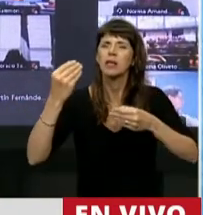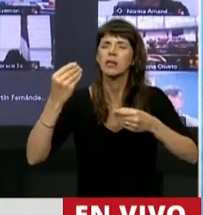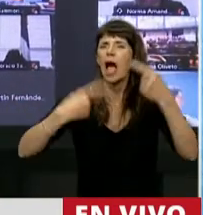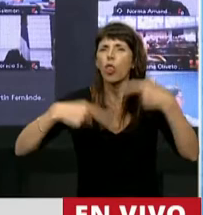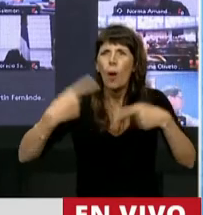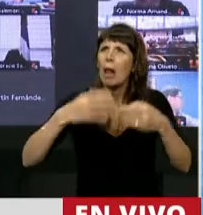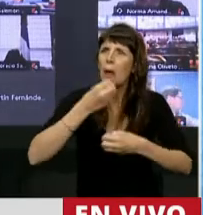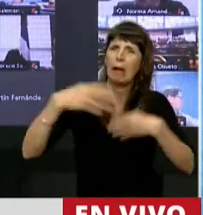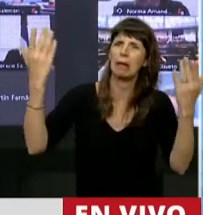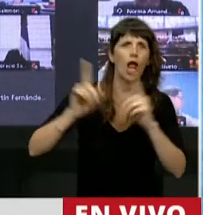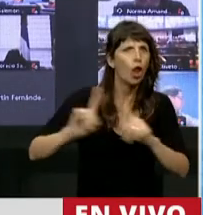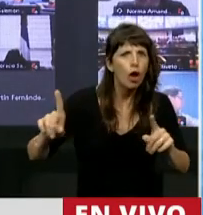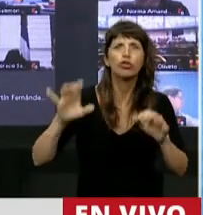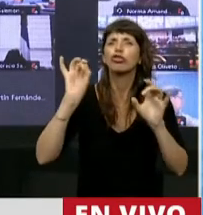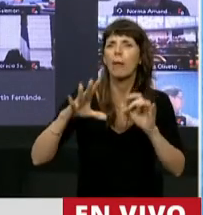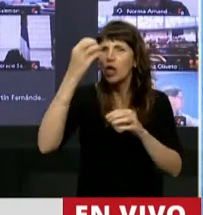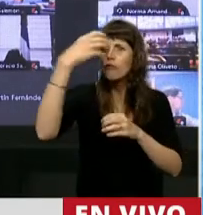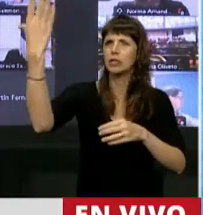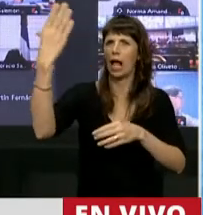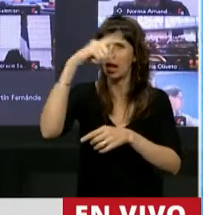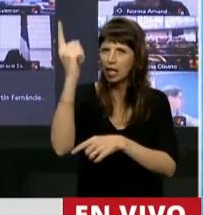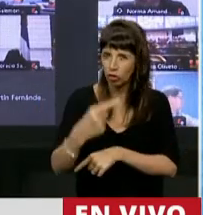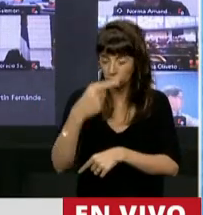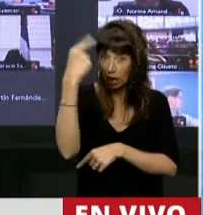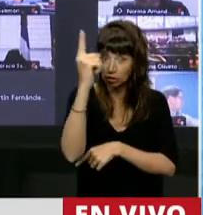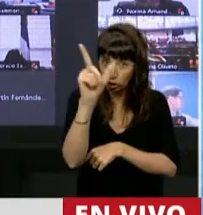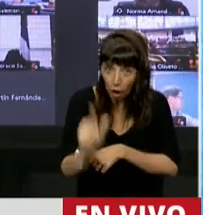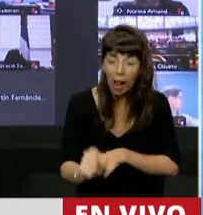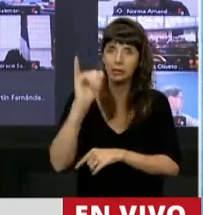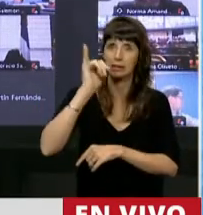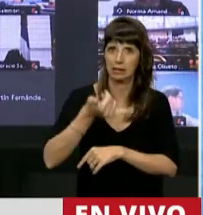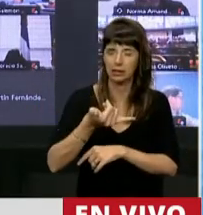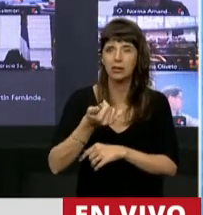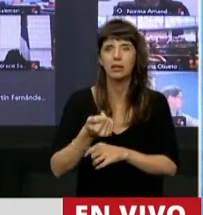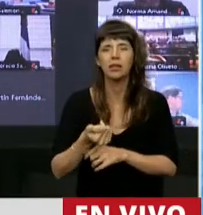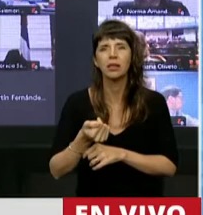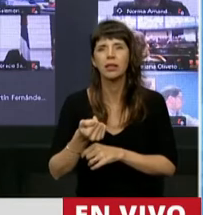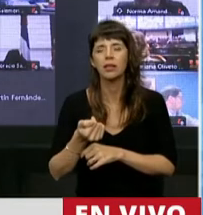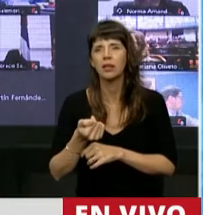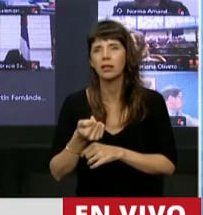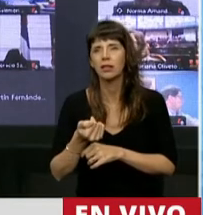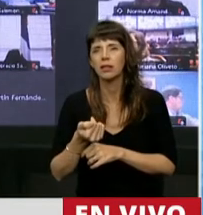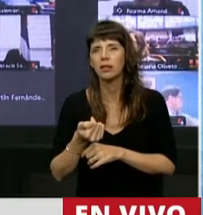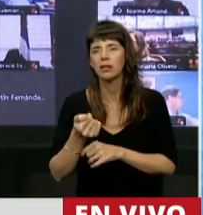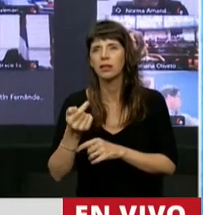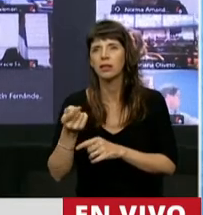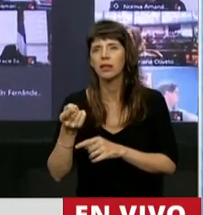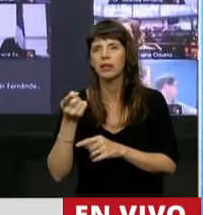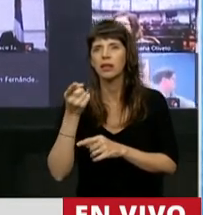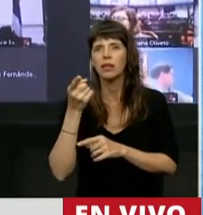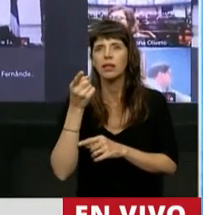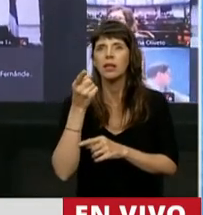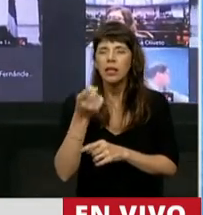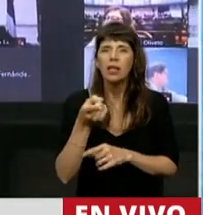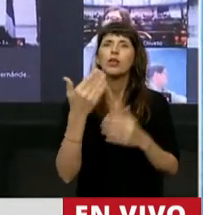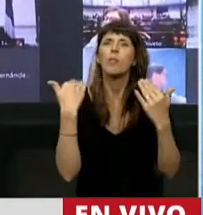y que las fronteras interprovinciales que exista puedan hacerse con